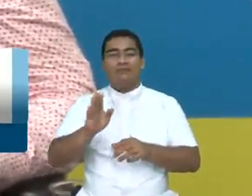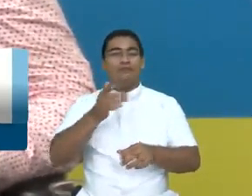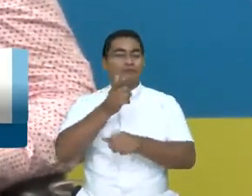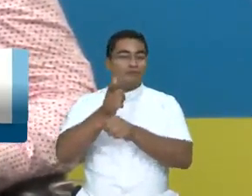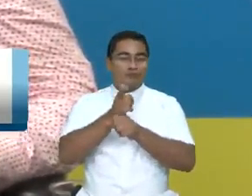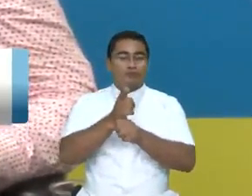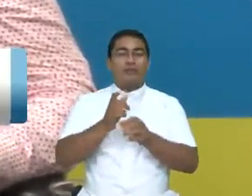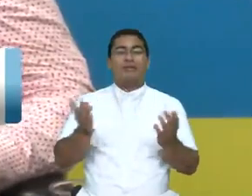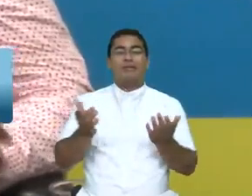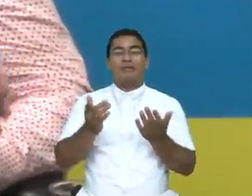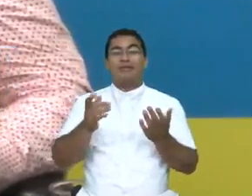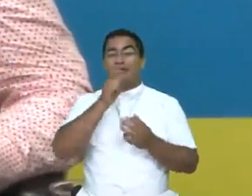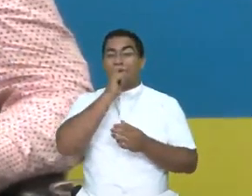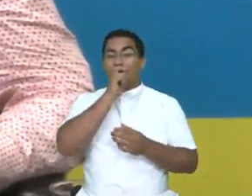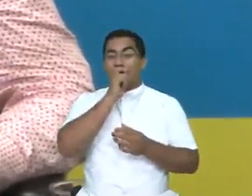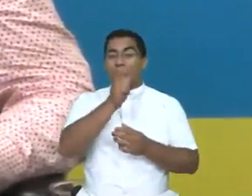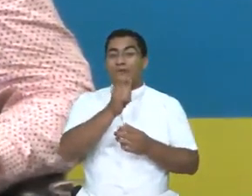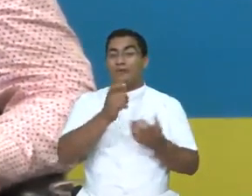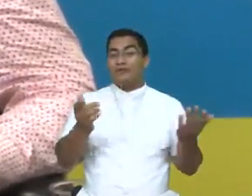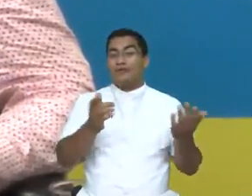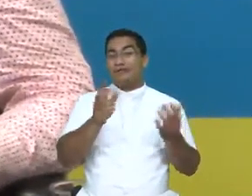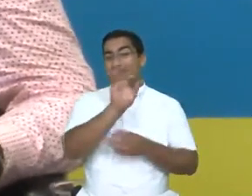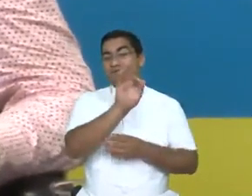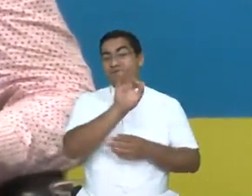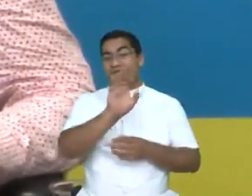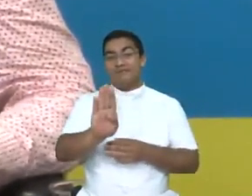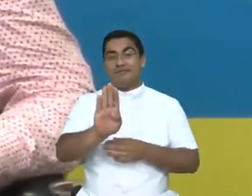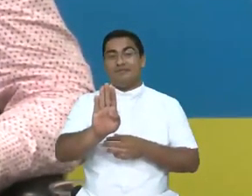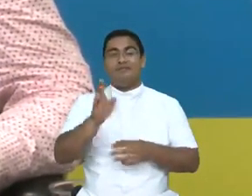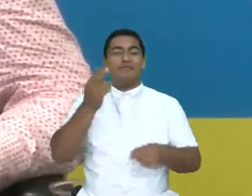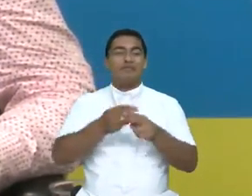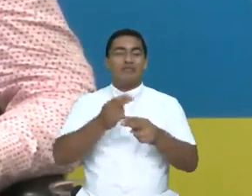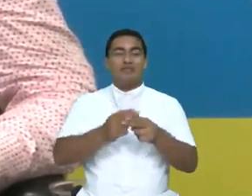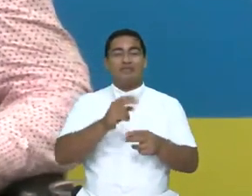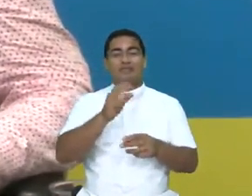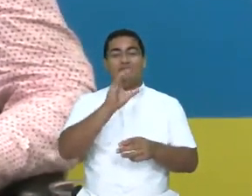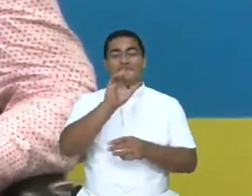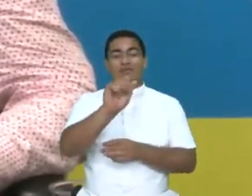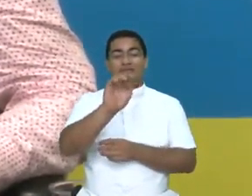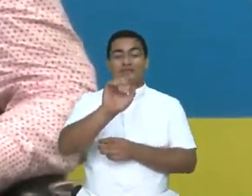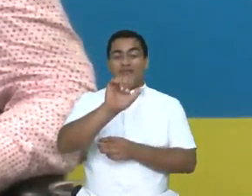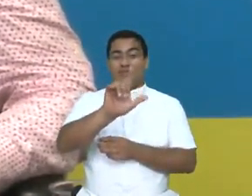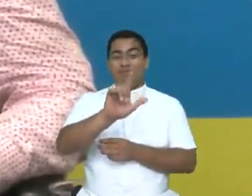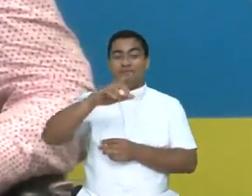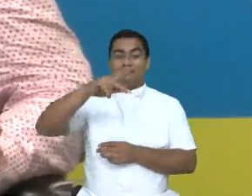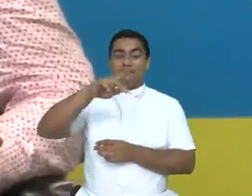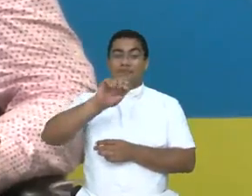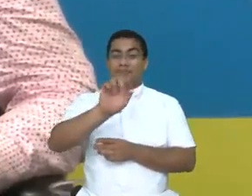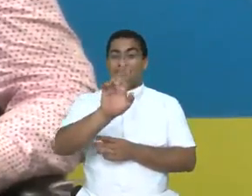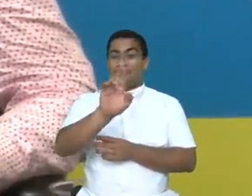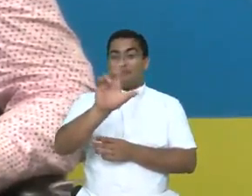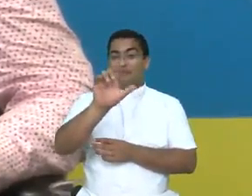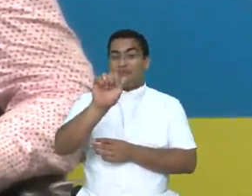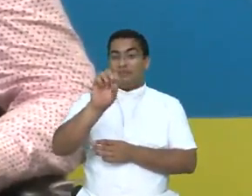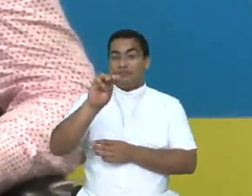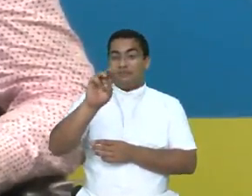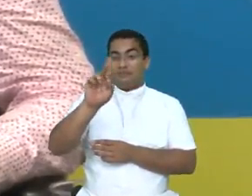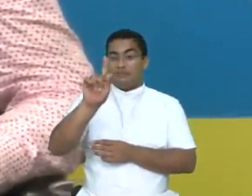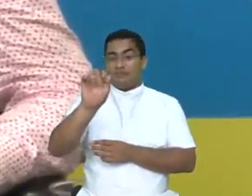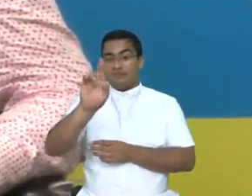esta plataforma o en esta red social aparecemos como Canal Parlamentario Nicaragua. También a quienes nos ven a través